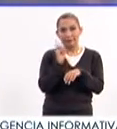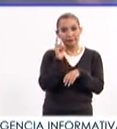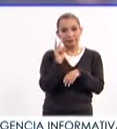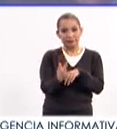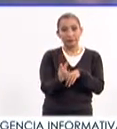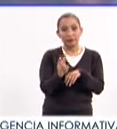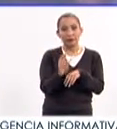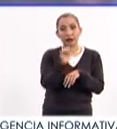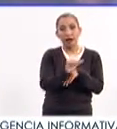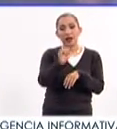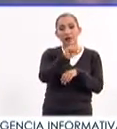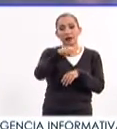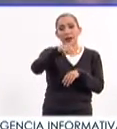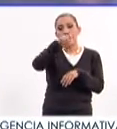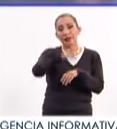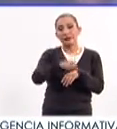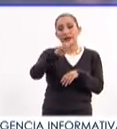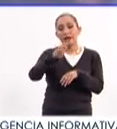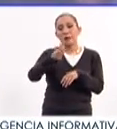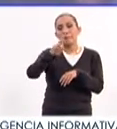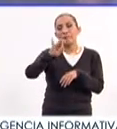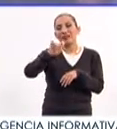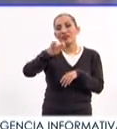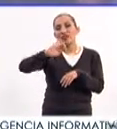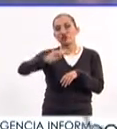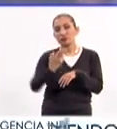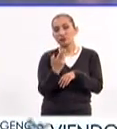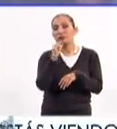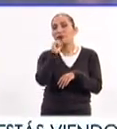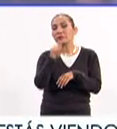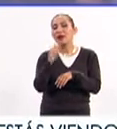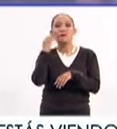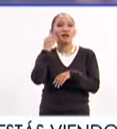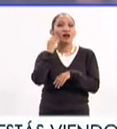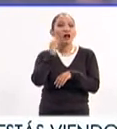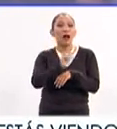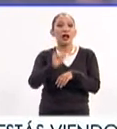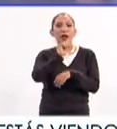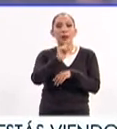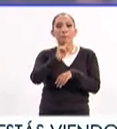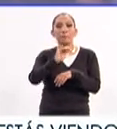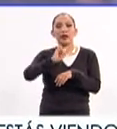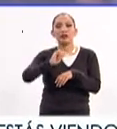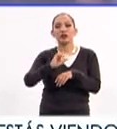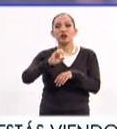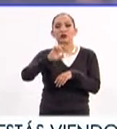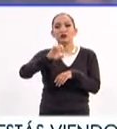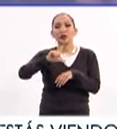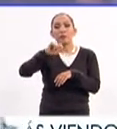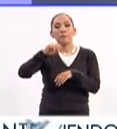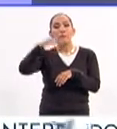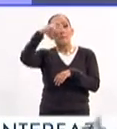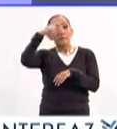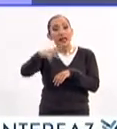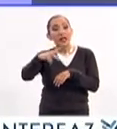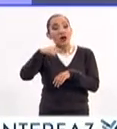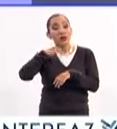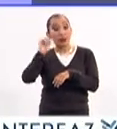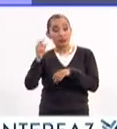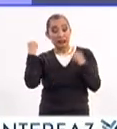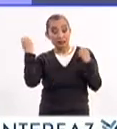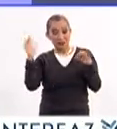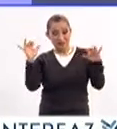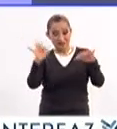en @mxbritish. Y también nos pueden encontrar en Facebook como @BritishCouncilMéxico. Después de un foro como